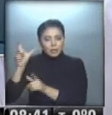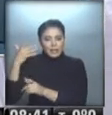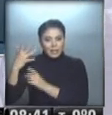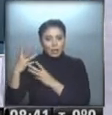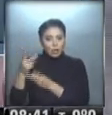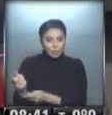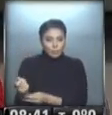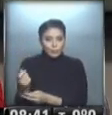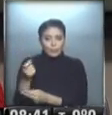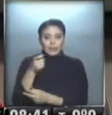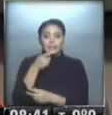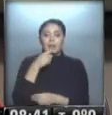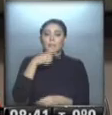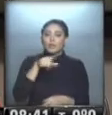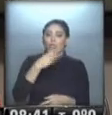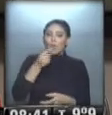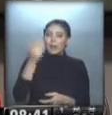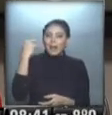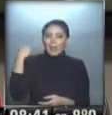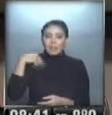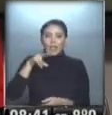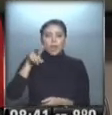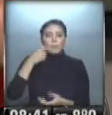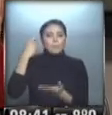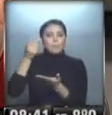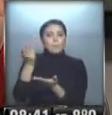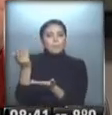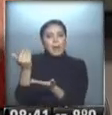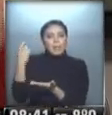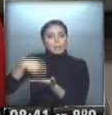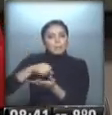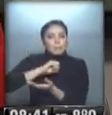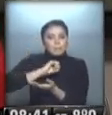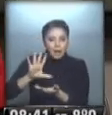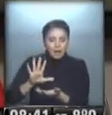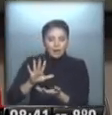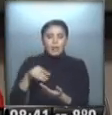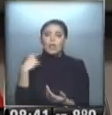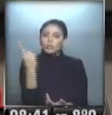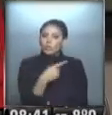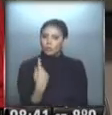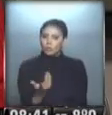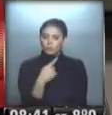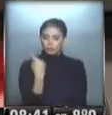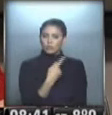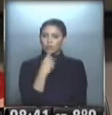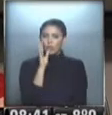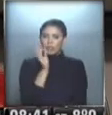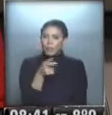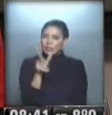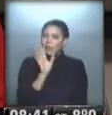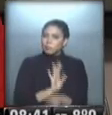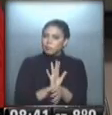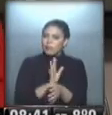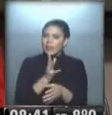que se hubiera afectados por el cobro indebido muy bien cuáles fue la lo que nosotros detectamos como una trampa